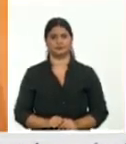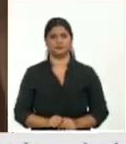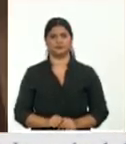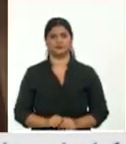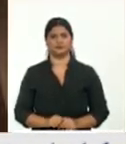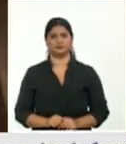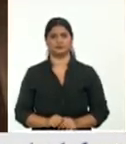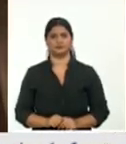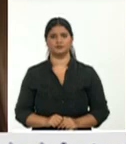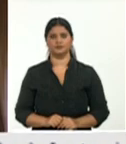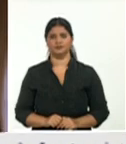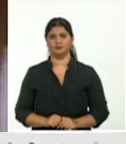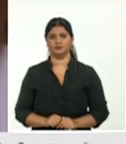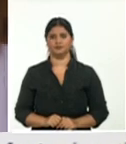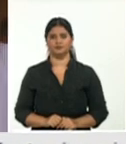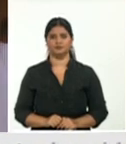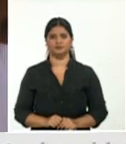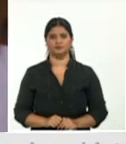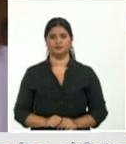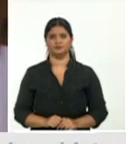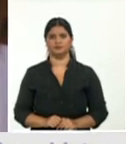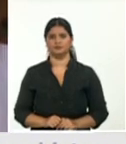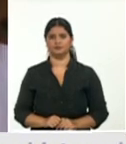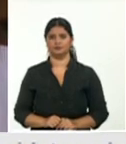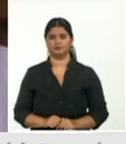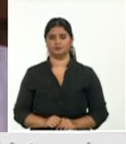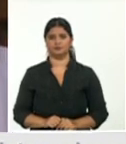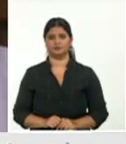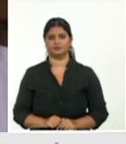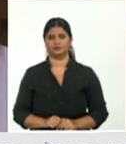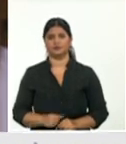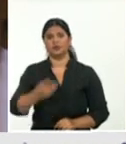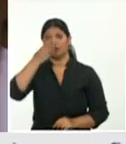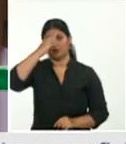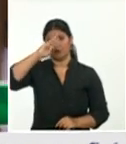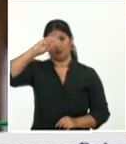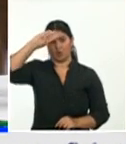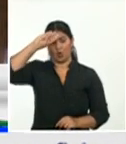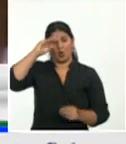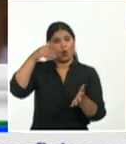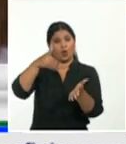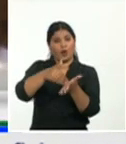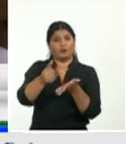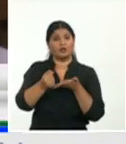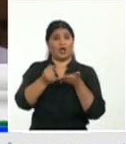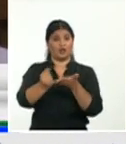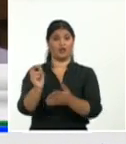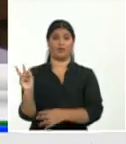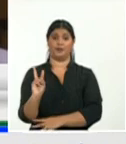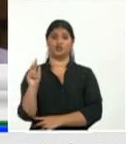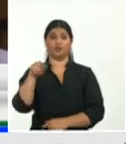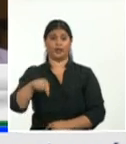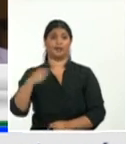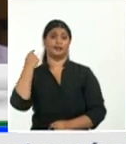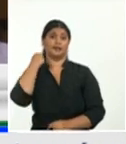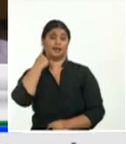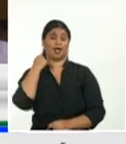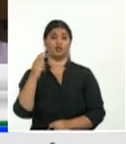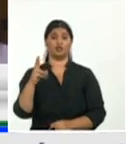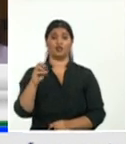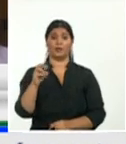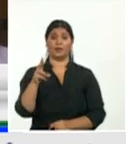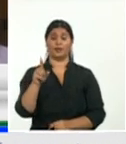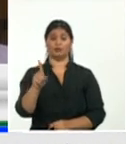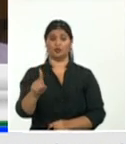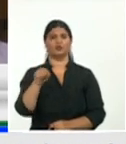La misión médica cubana en Venezuela en el actual año ha intencionado el trabajo en perfeccionar la atención a la población venezolana,